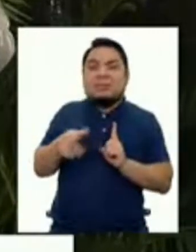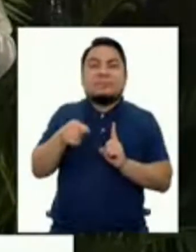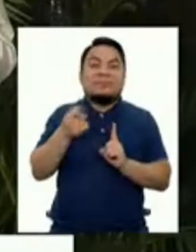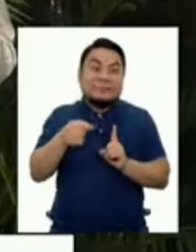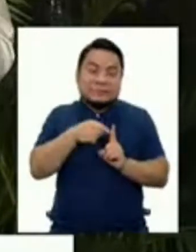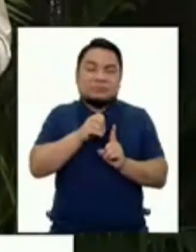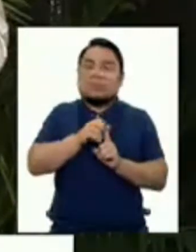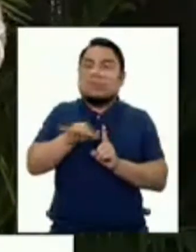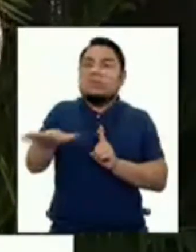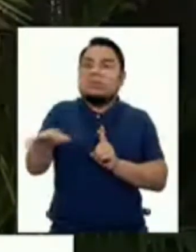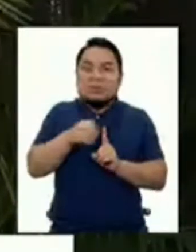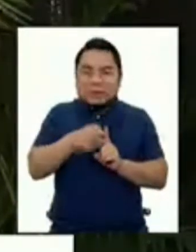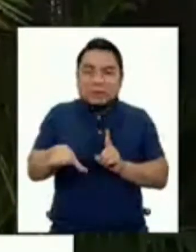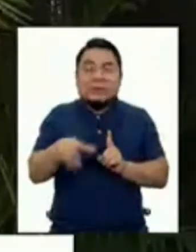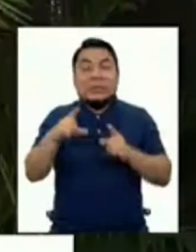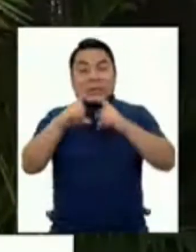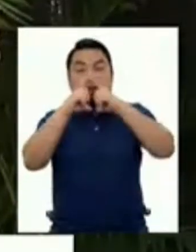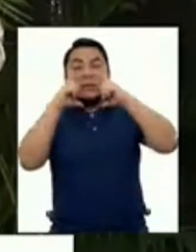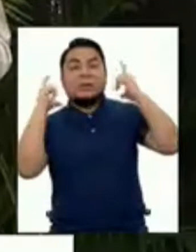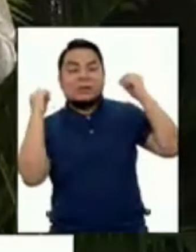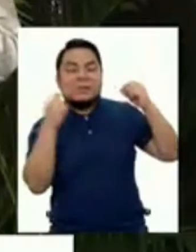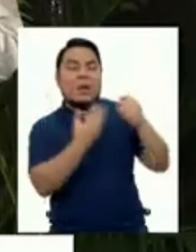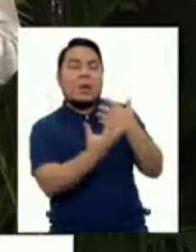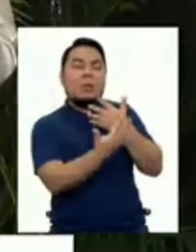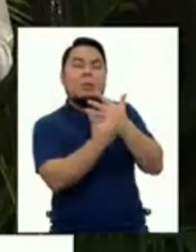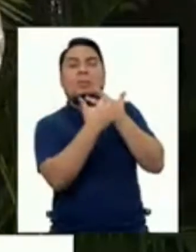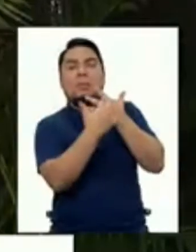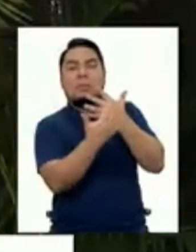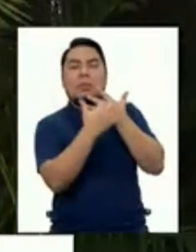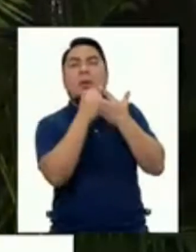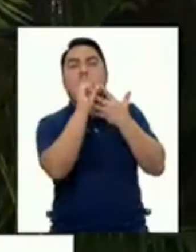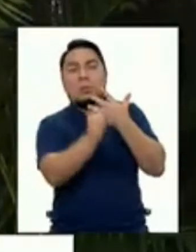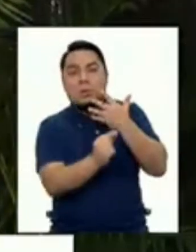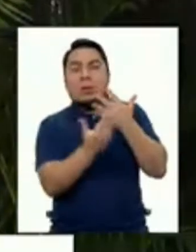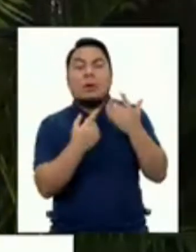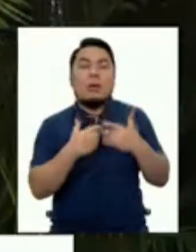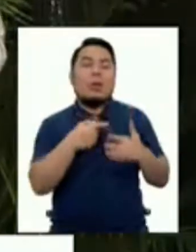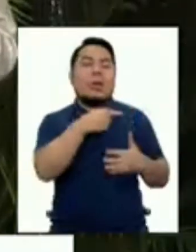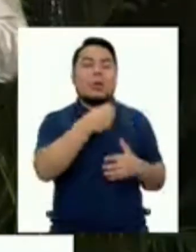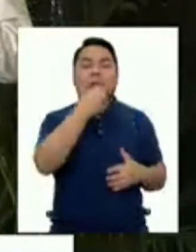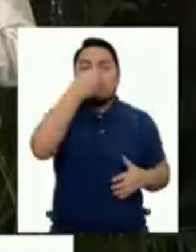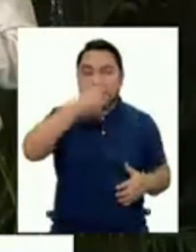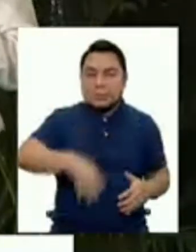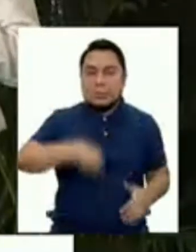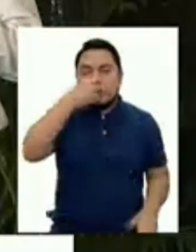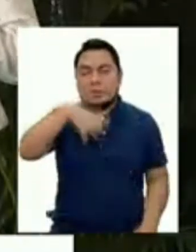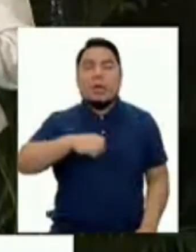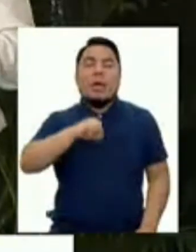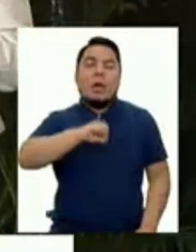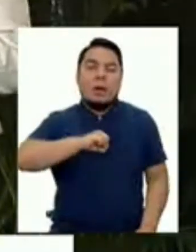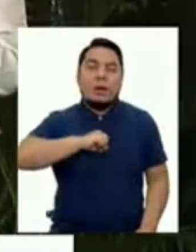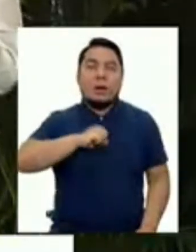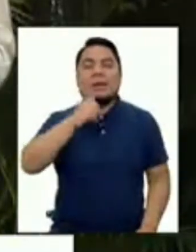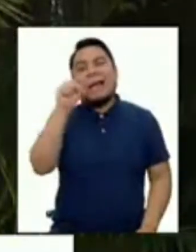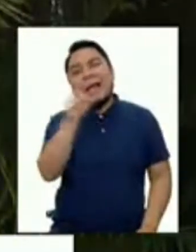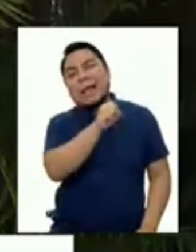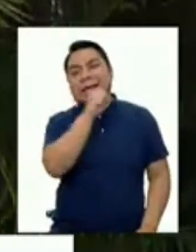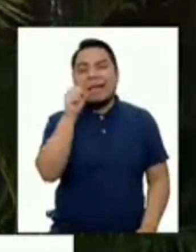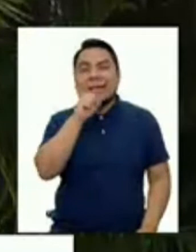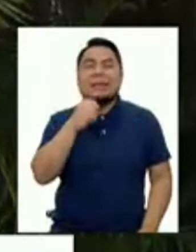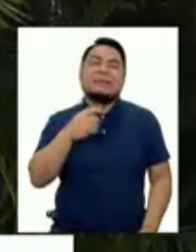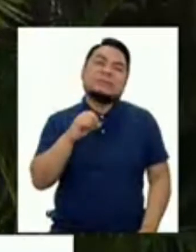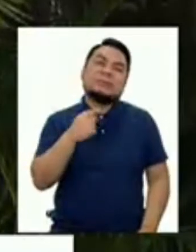irradiando cuando habla, cuando respira, cuando estornuda, cuando tose, cuando canta,